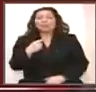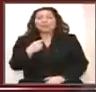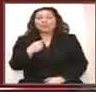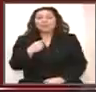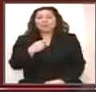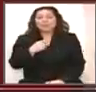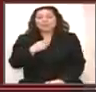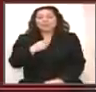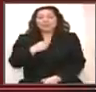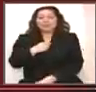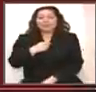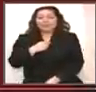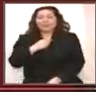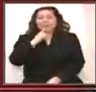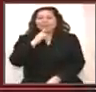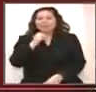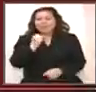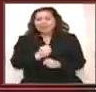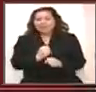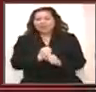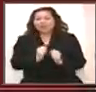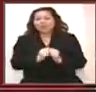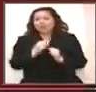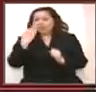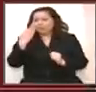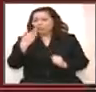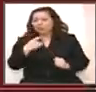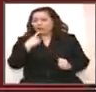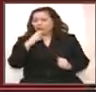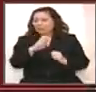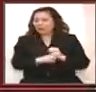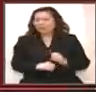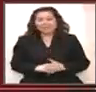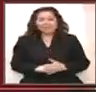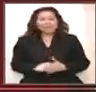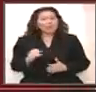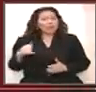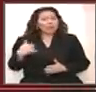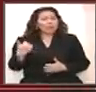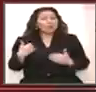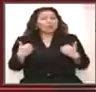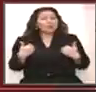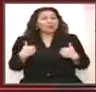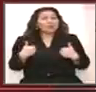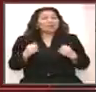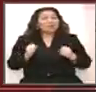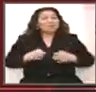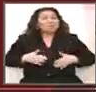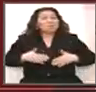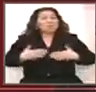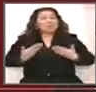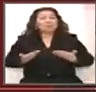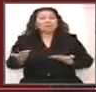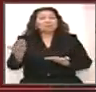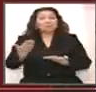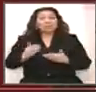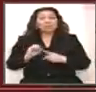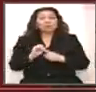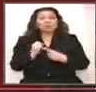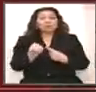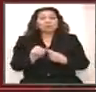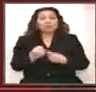con oportunidades, es trabajar con el futuro del país. Los adolescentes tienen mayores posibilidades de reinserción